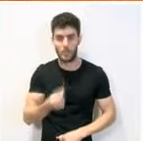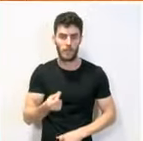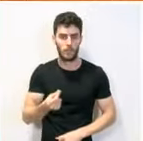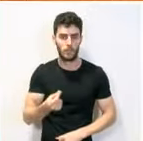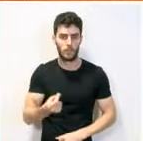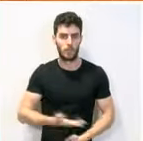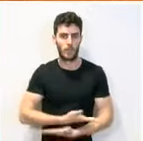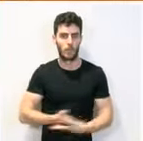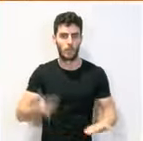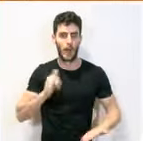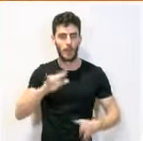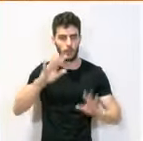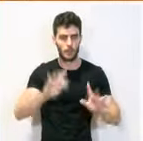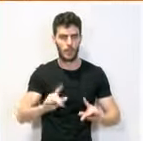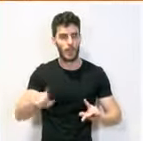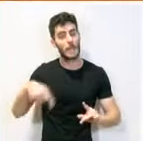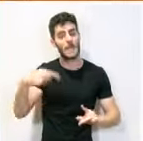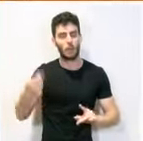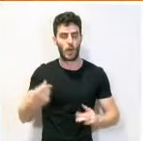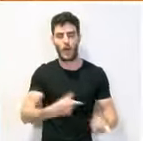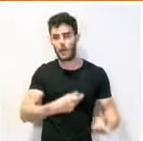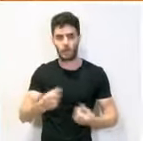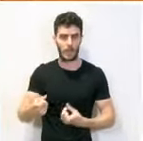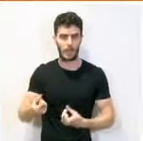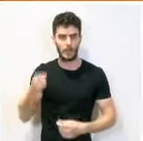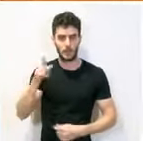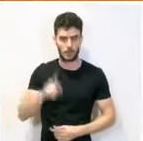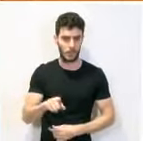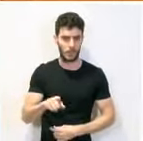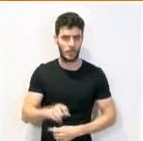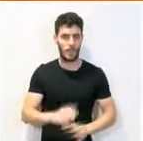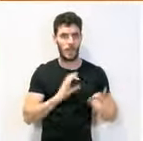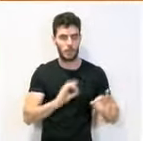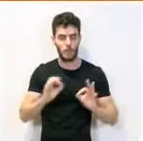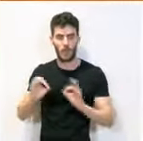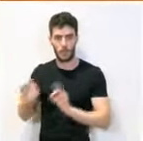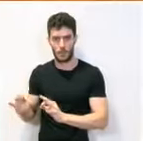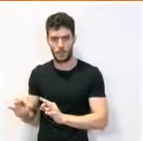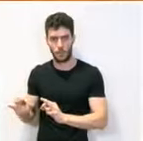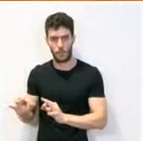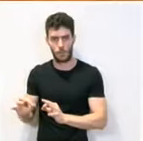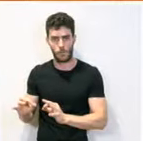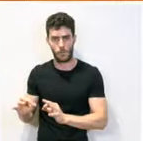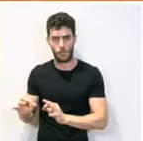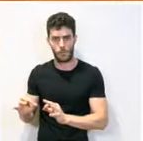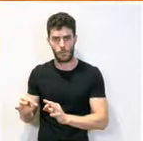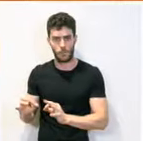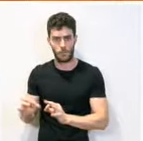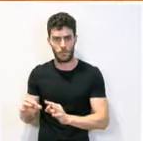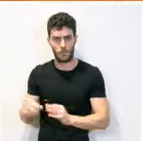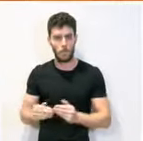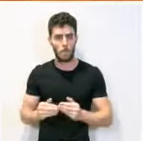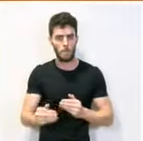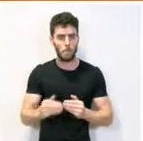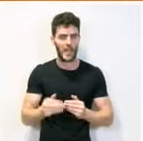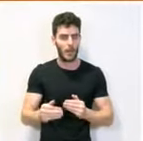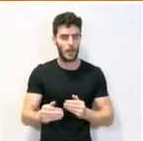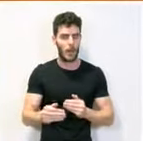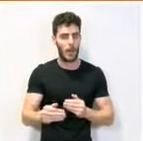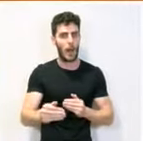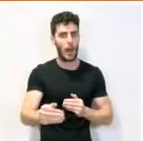haya disponibles. Y luego es necesario también planificar a medio y a